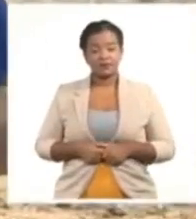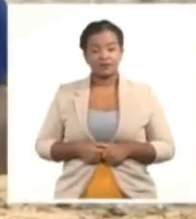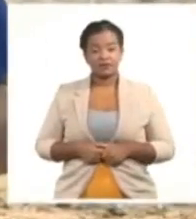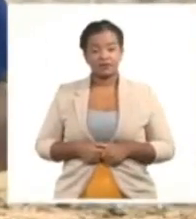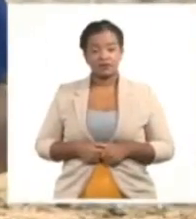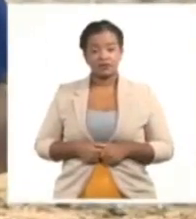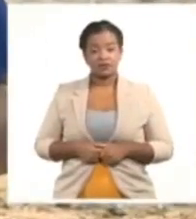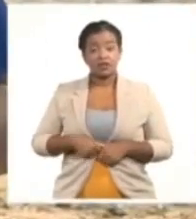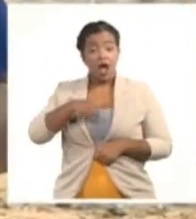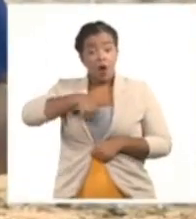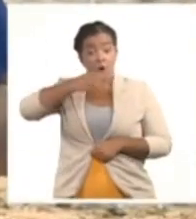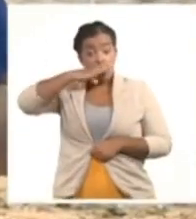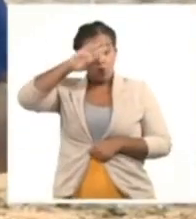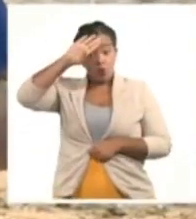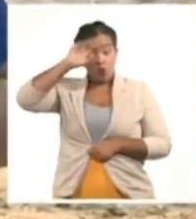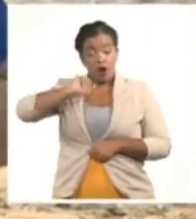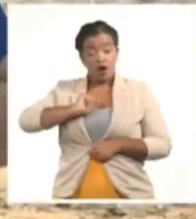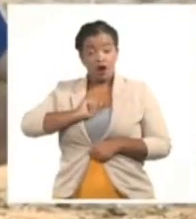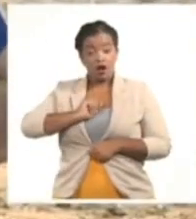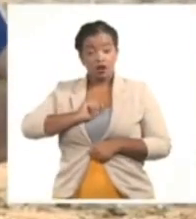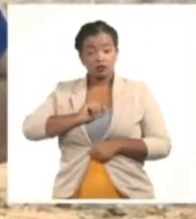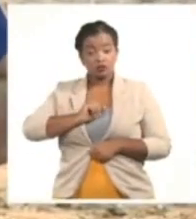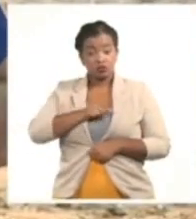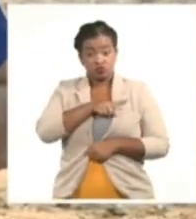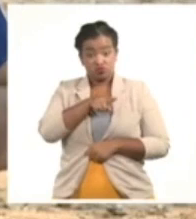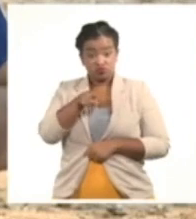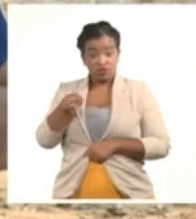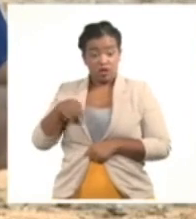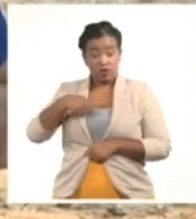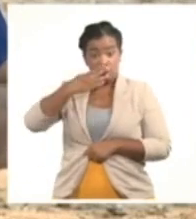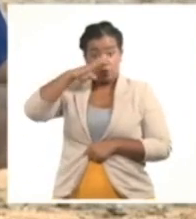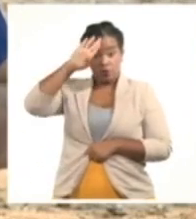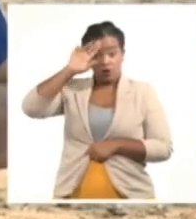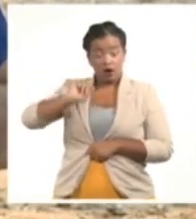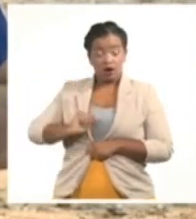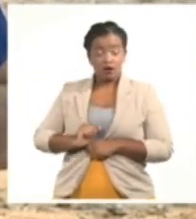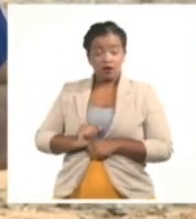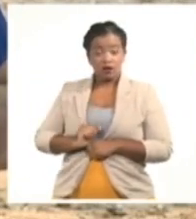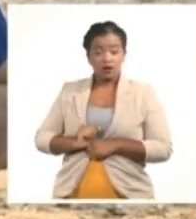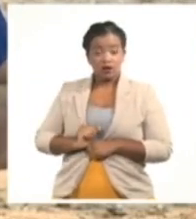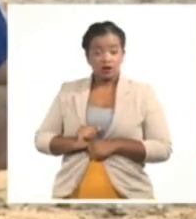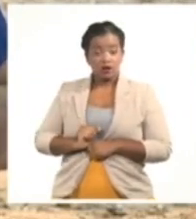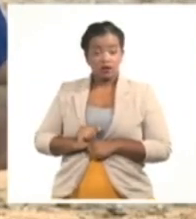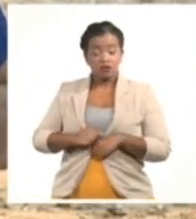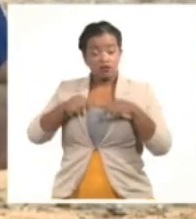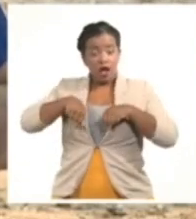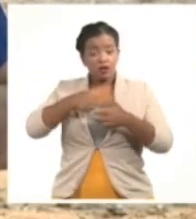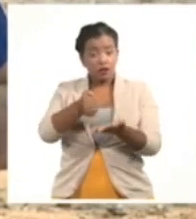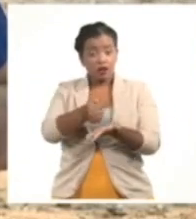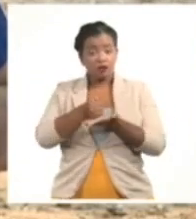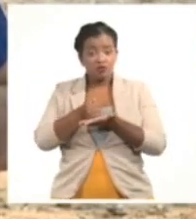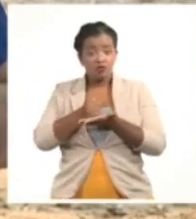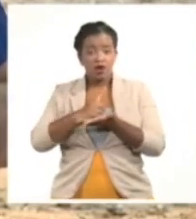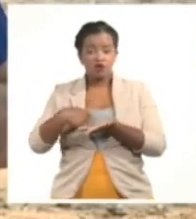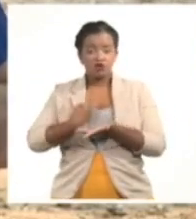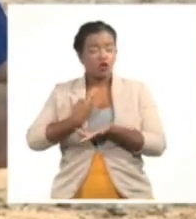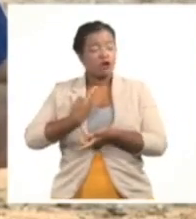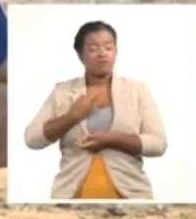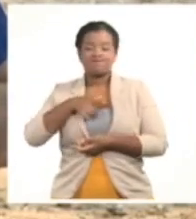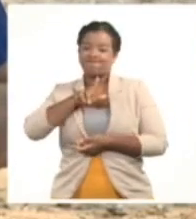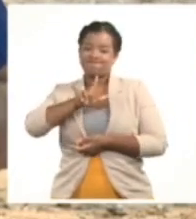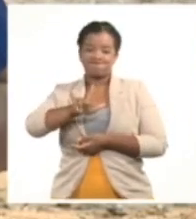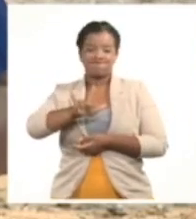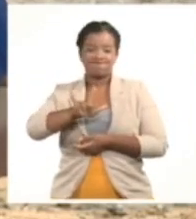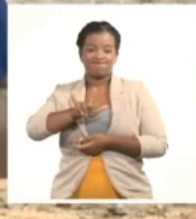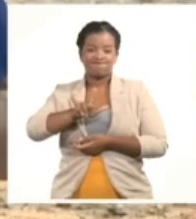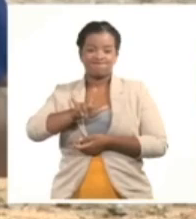que aquí en cuba al infante su récord presente lo que llamamos el amor